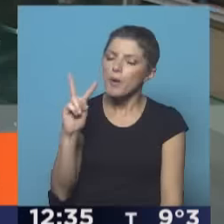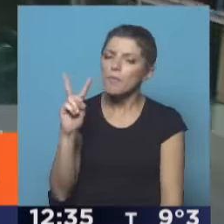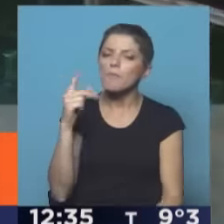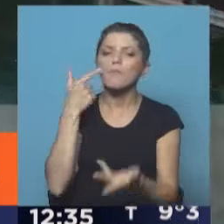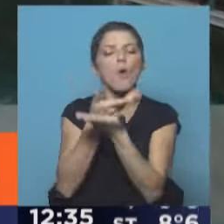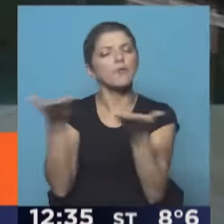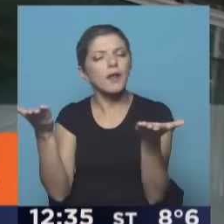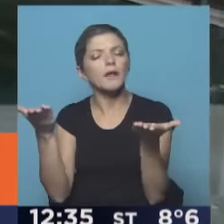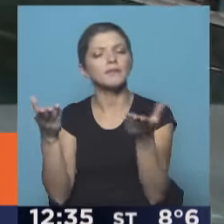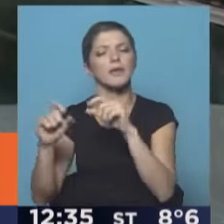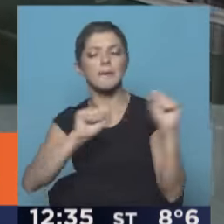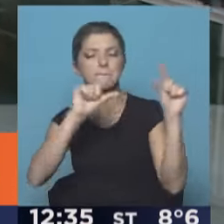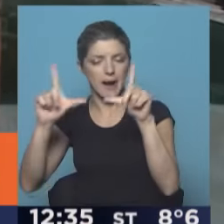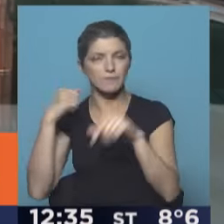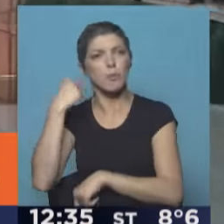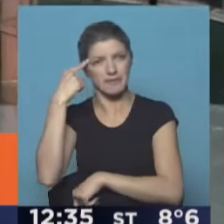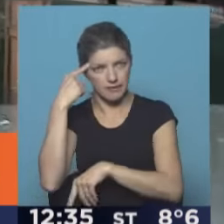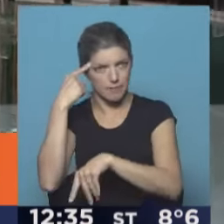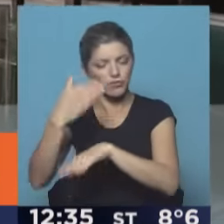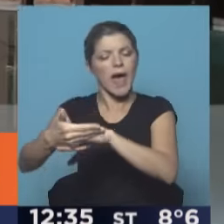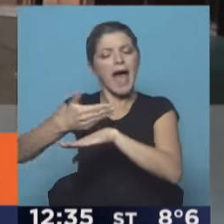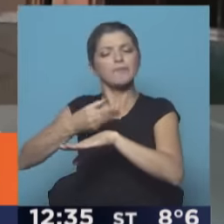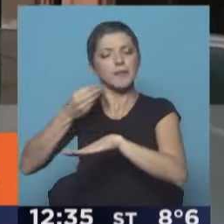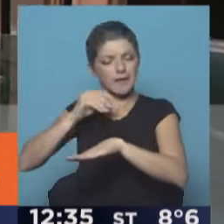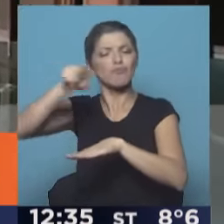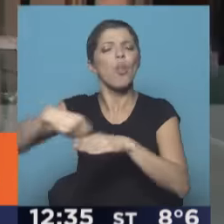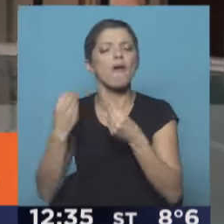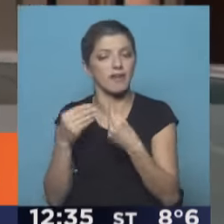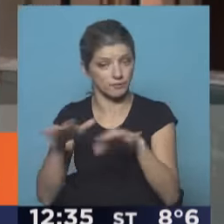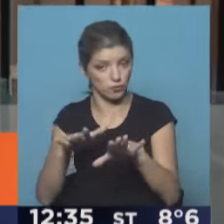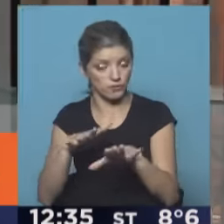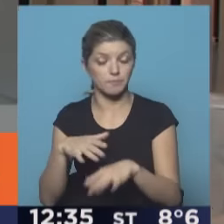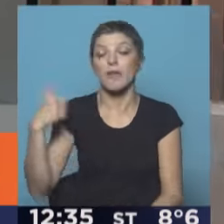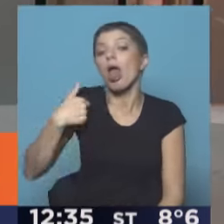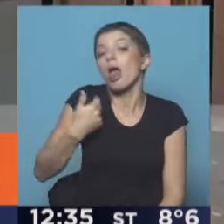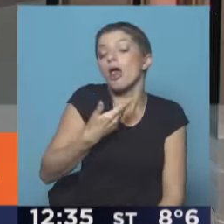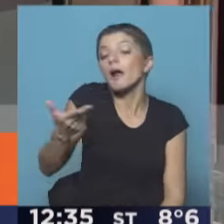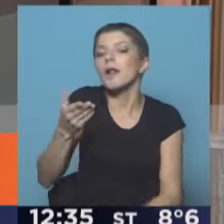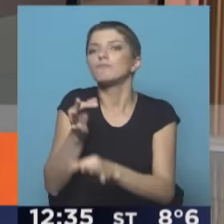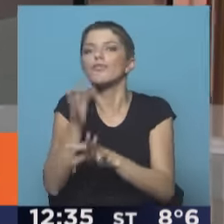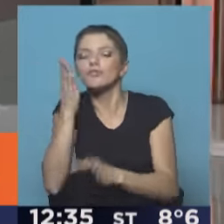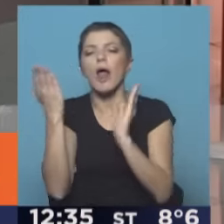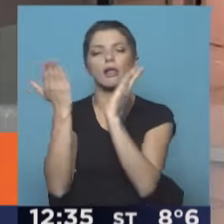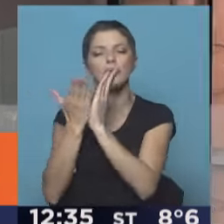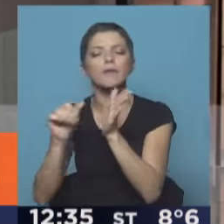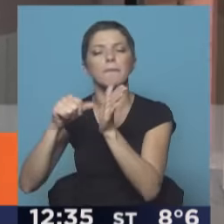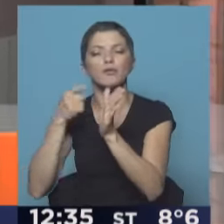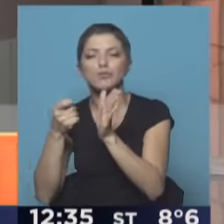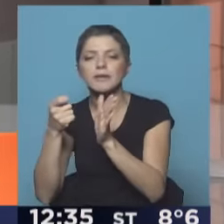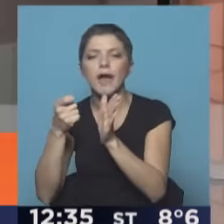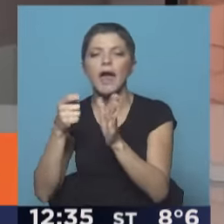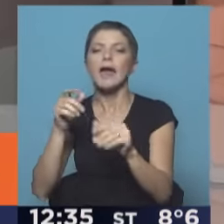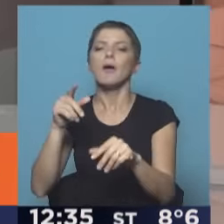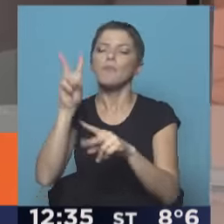ver con qué hay detrás en general los que son mayores o los más estudiosos de Turquía intentan compararlo con los golpes